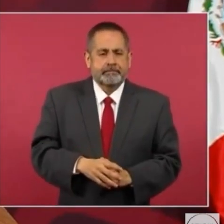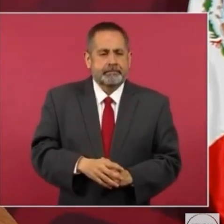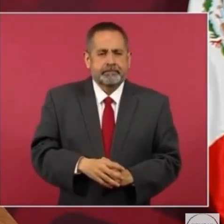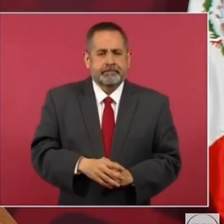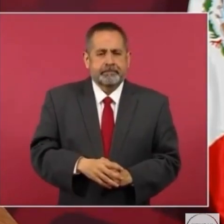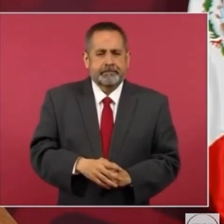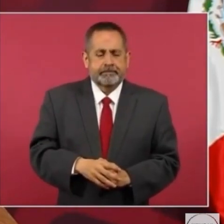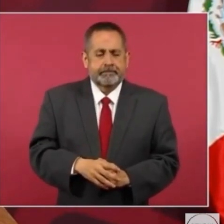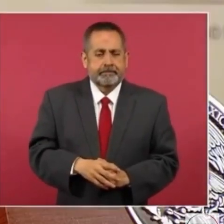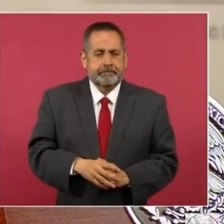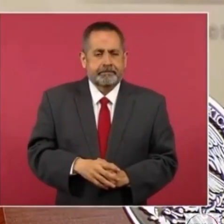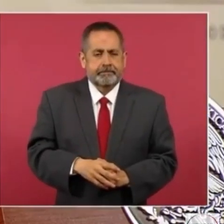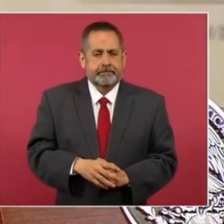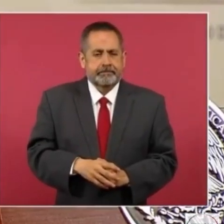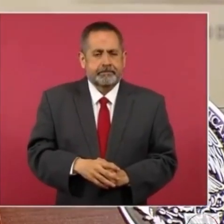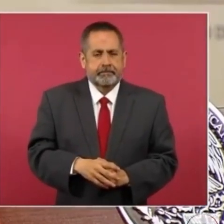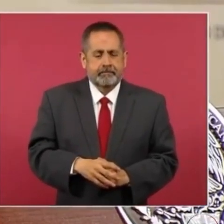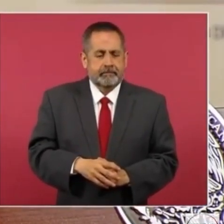muy